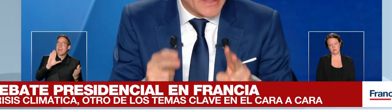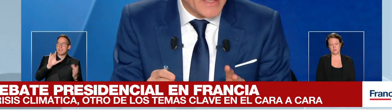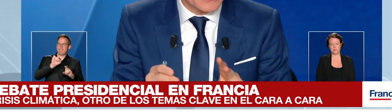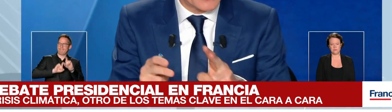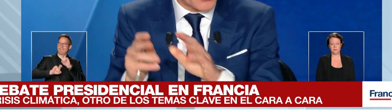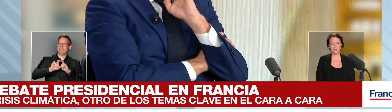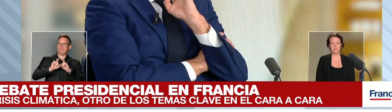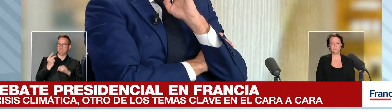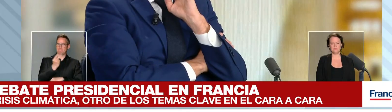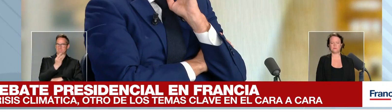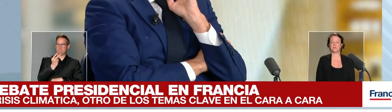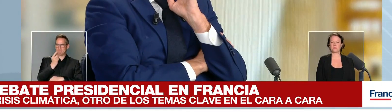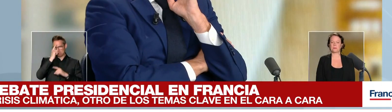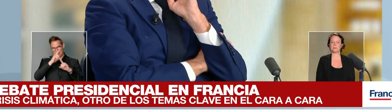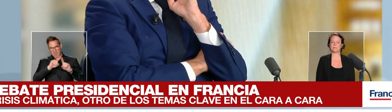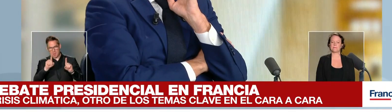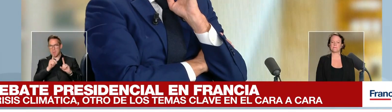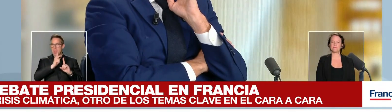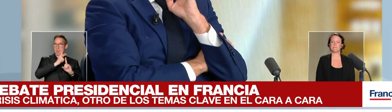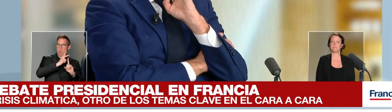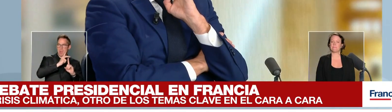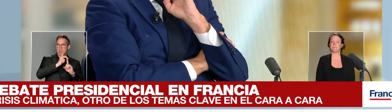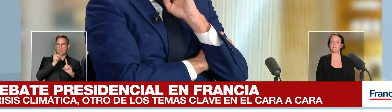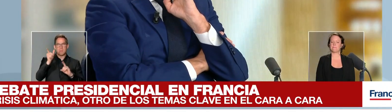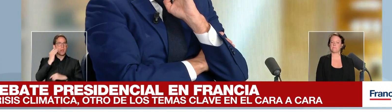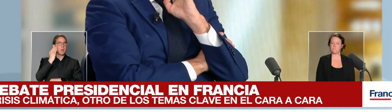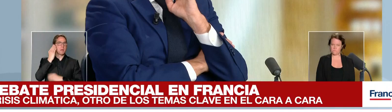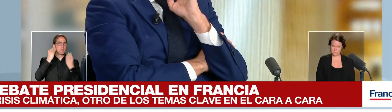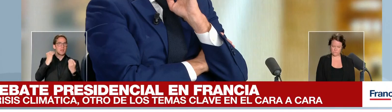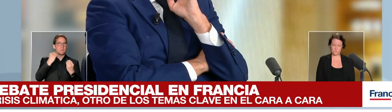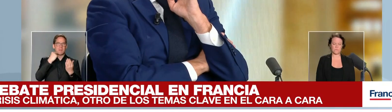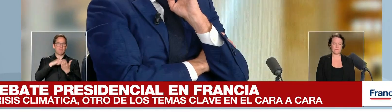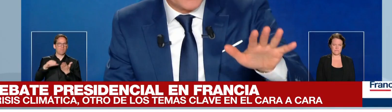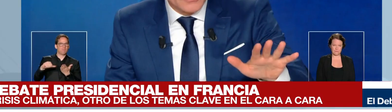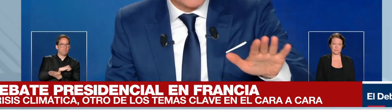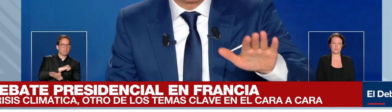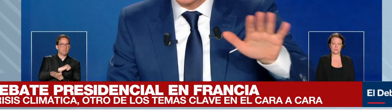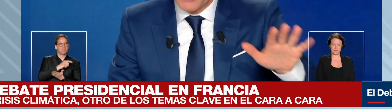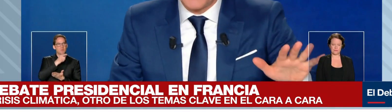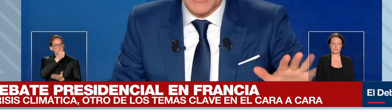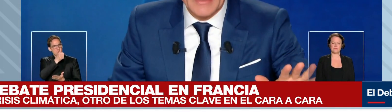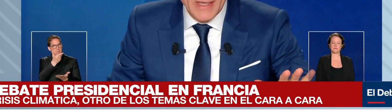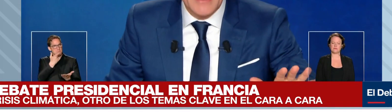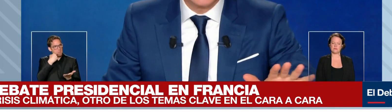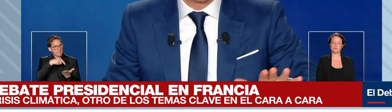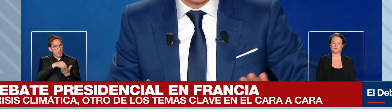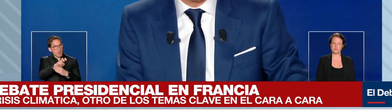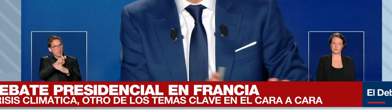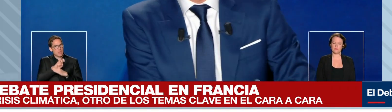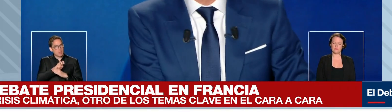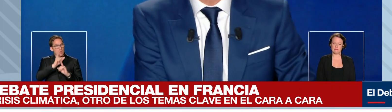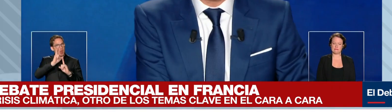respecto a las eólicas? En su programa, la señora Le Pen quiere desmantelarlas, no quiere construir más. ¿Usted está más bien a